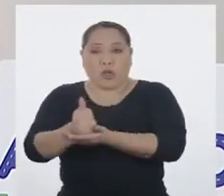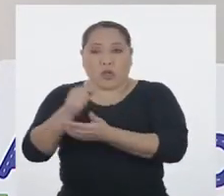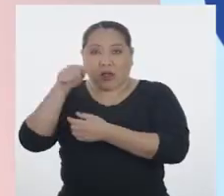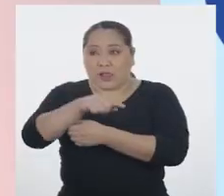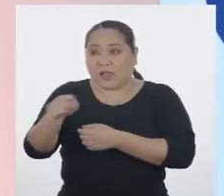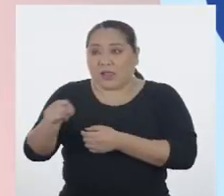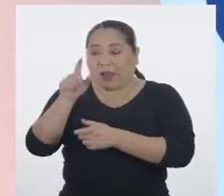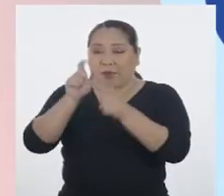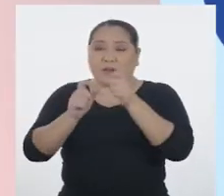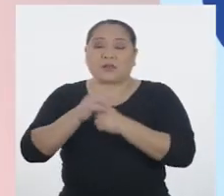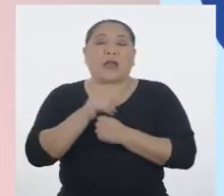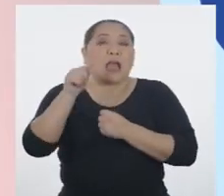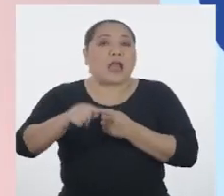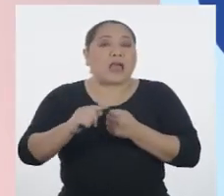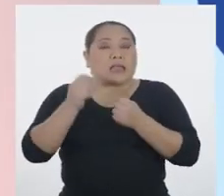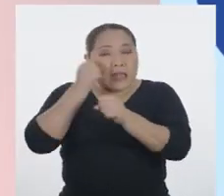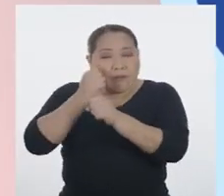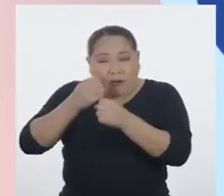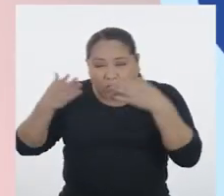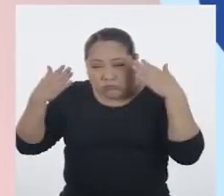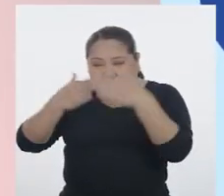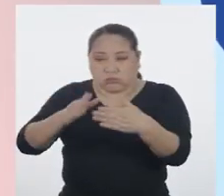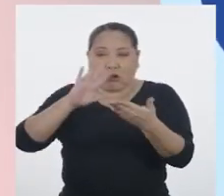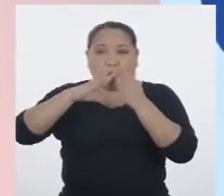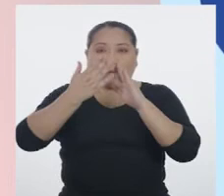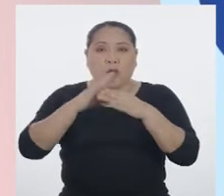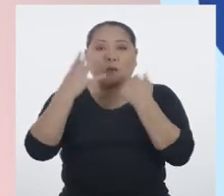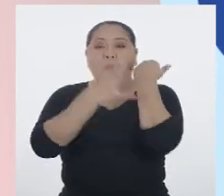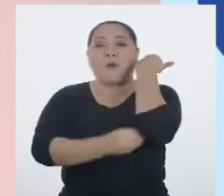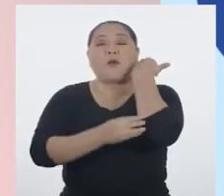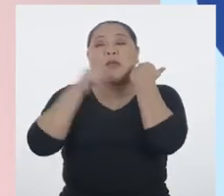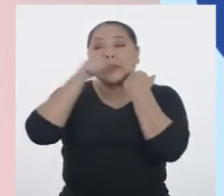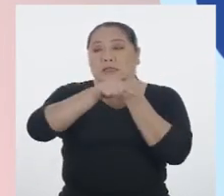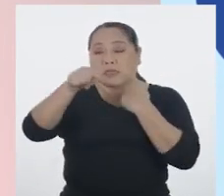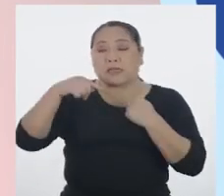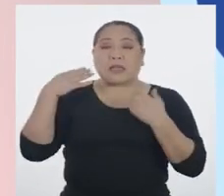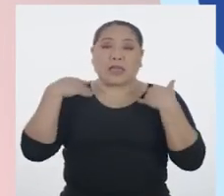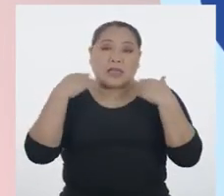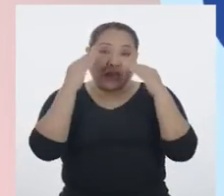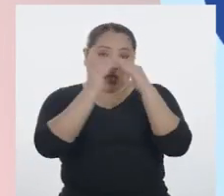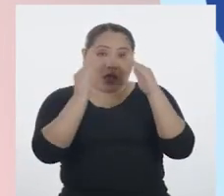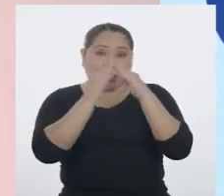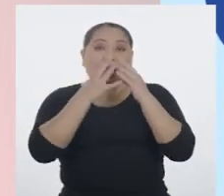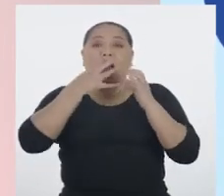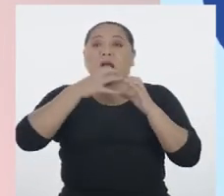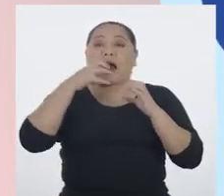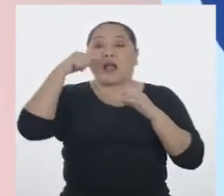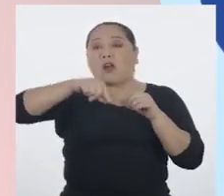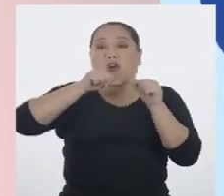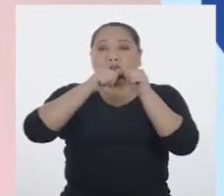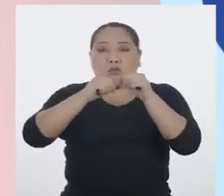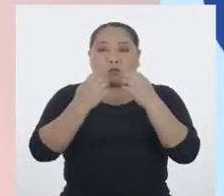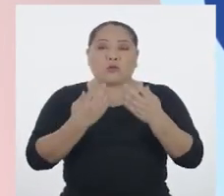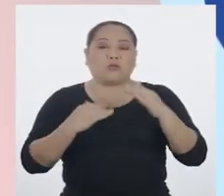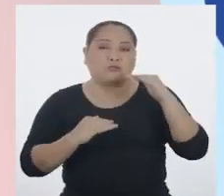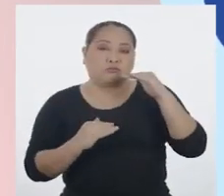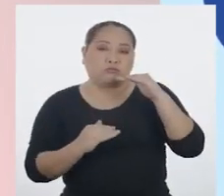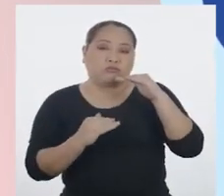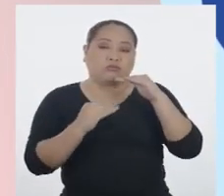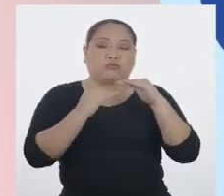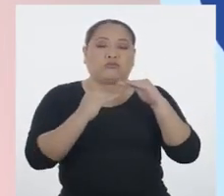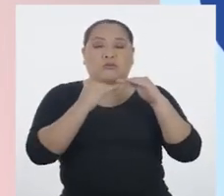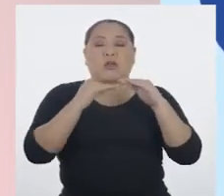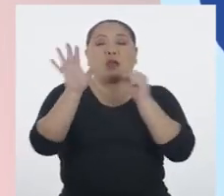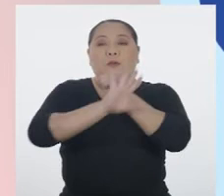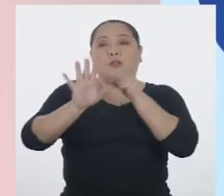personas? Al trabajar con comunidades de pobreza, las cuales en su mayoría cuentan con casas calientes, contribuimos a seguir cerrando la brecha